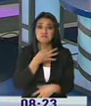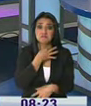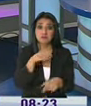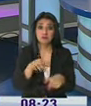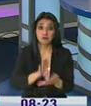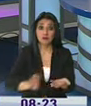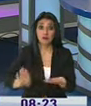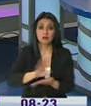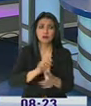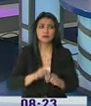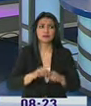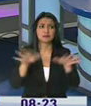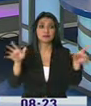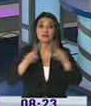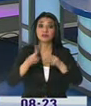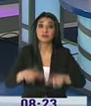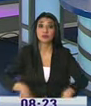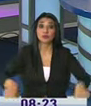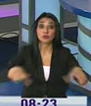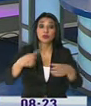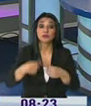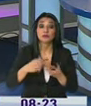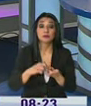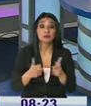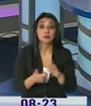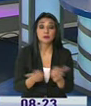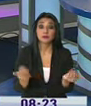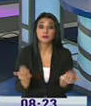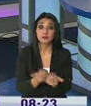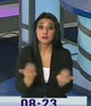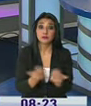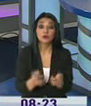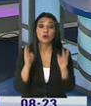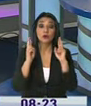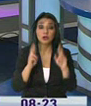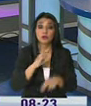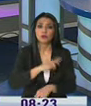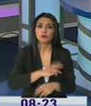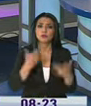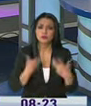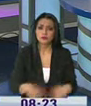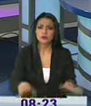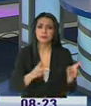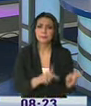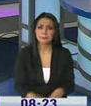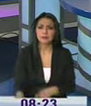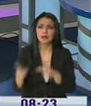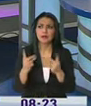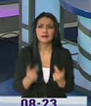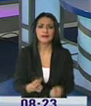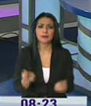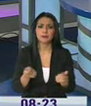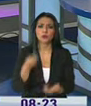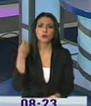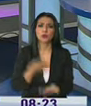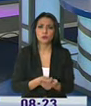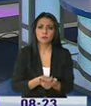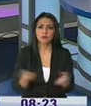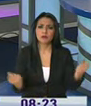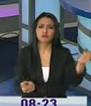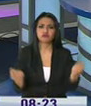en este barrio, y hemos visto en algunos sectores, sí, el problema de la basura. Ojalá el municipio ponga cartas en el asunto para acelerar la compra de